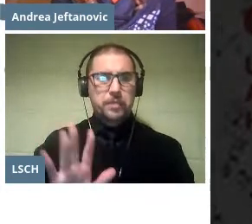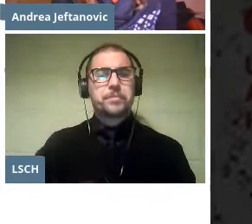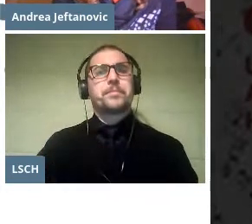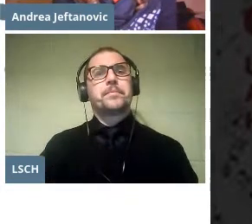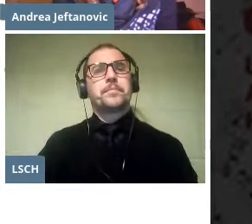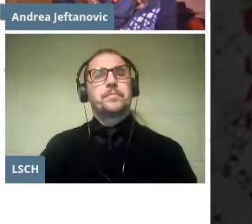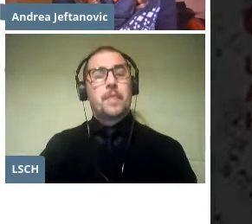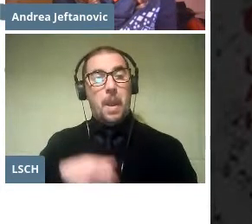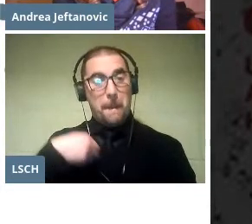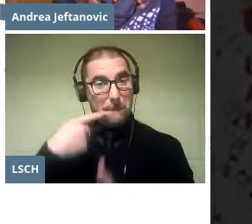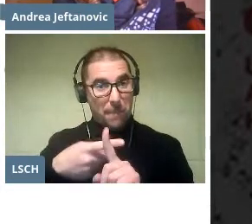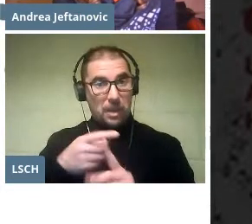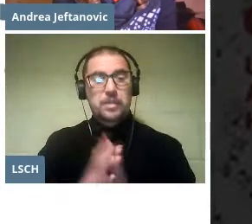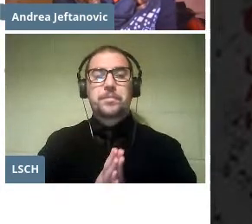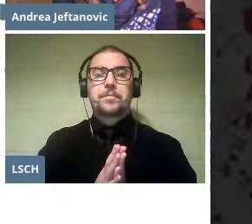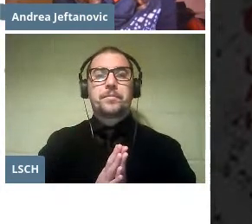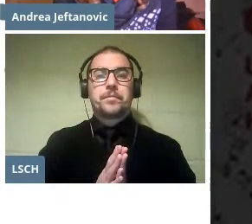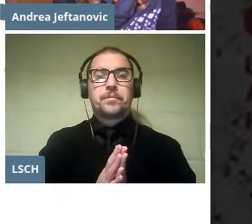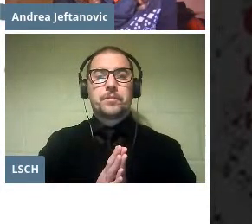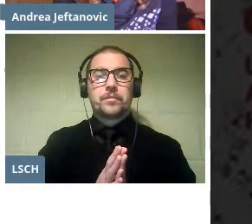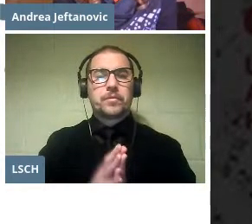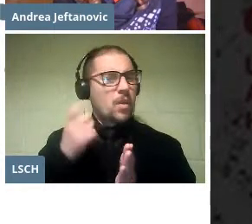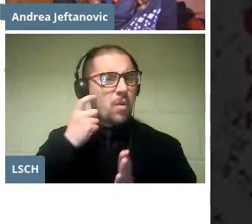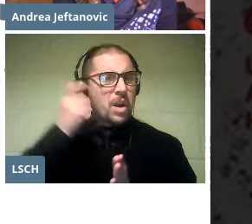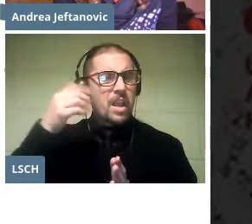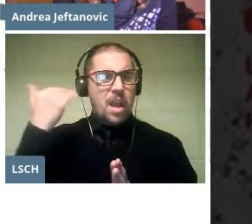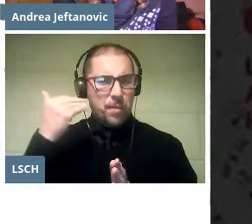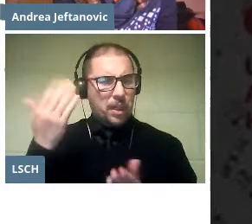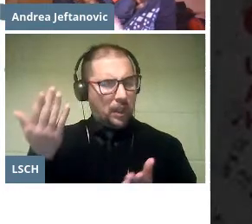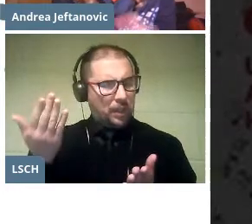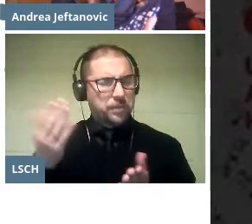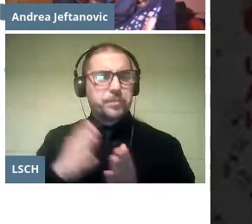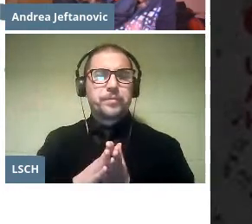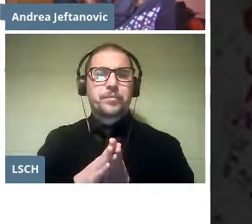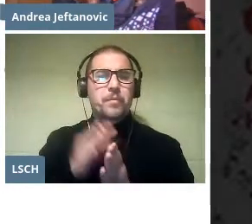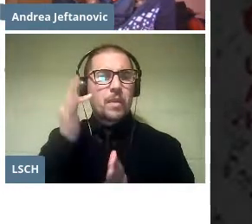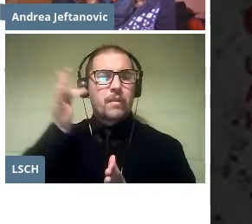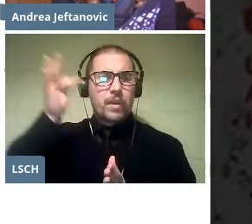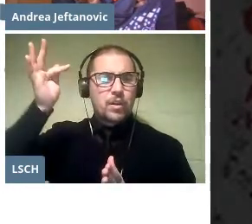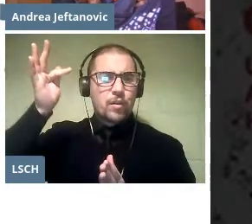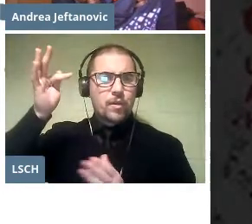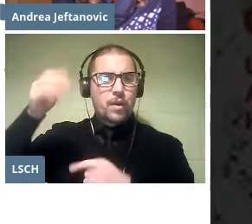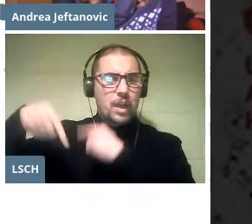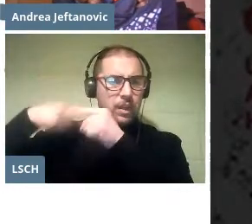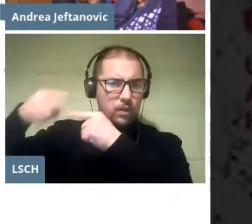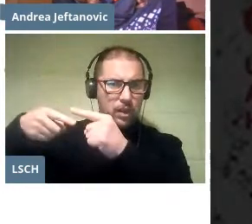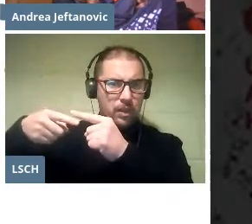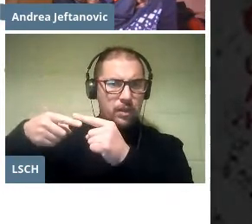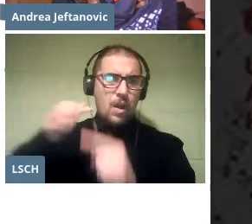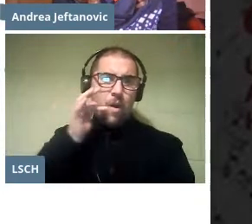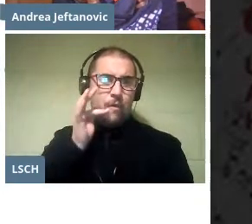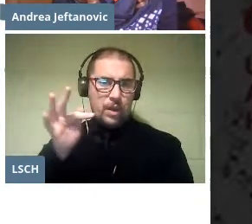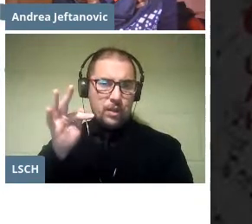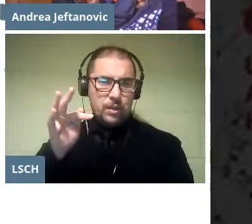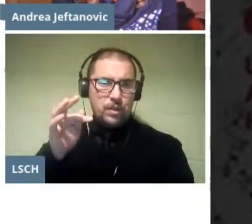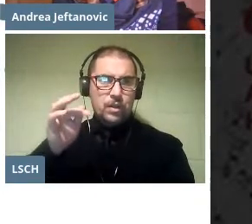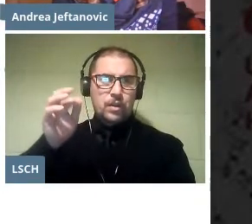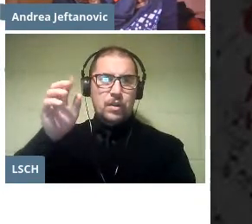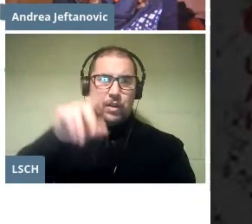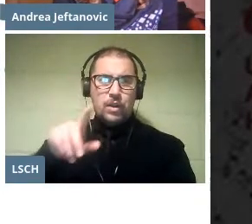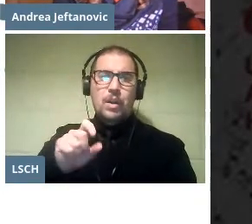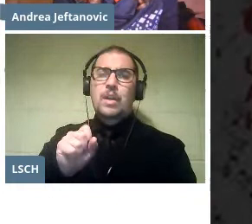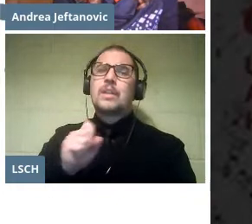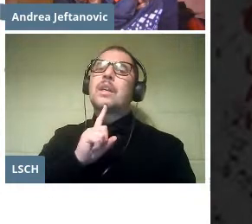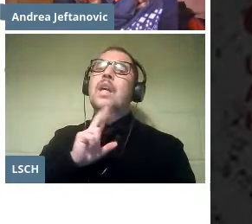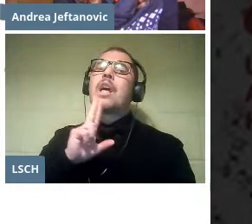Además, añado una idea iluminadora del filósofo historiador francés Michel de Certeau.